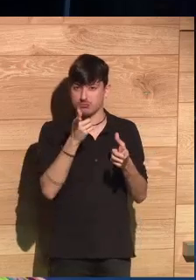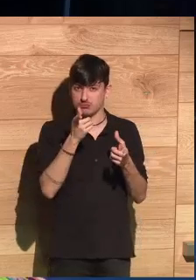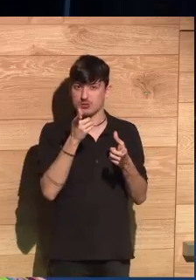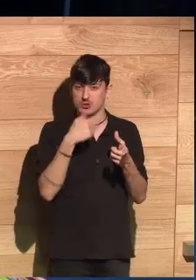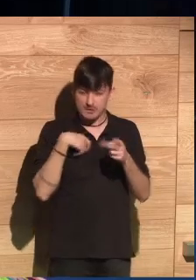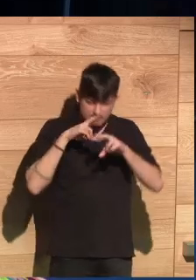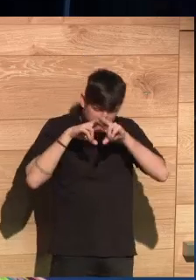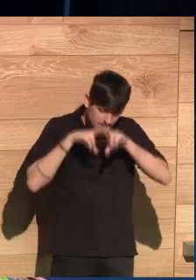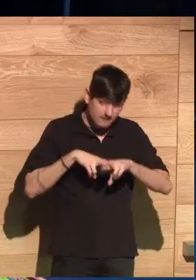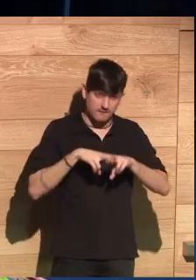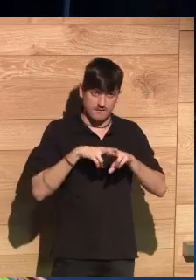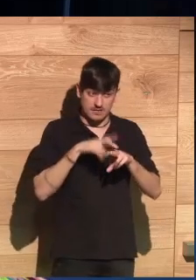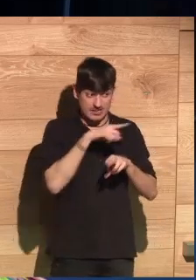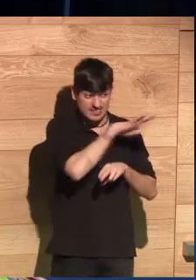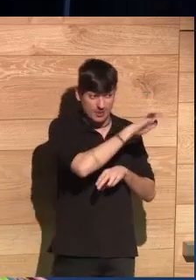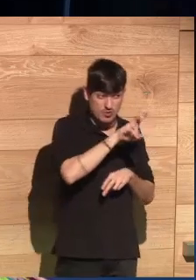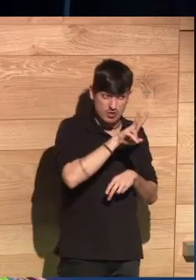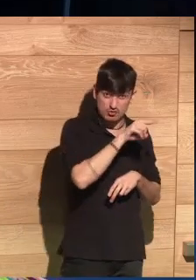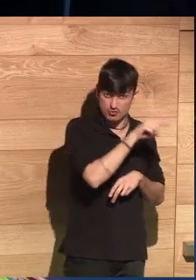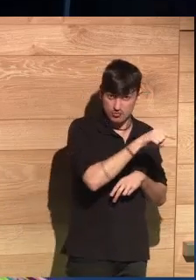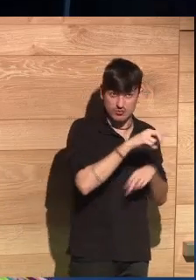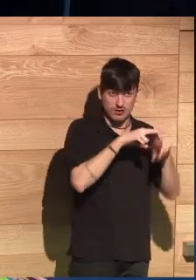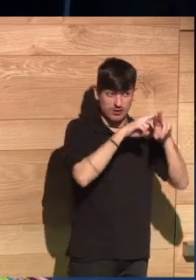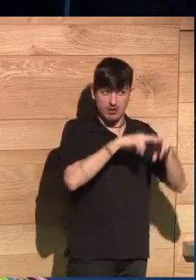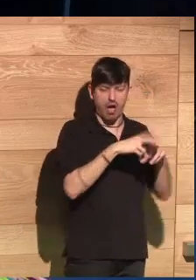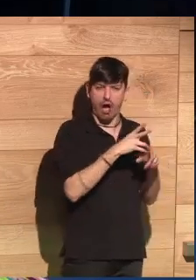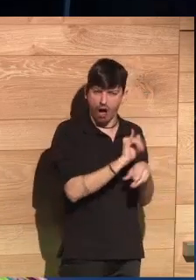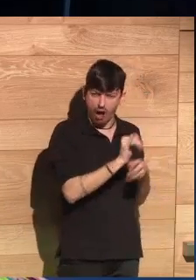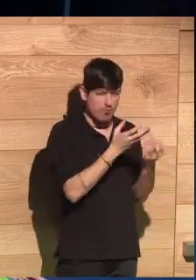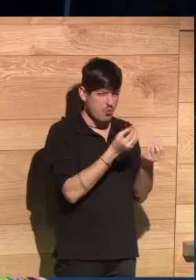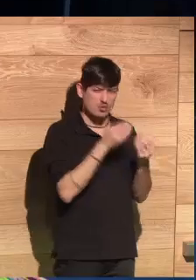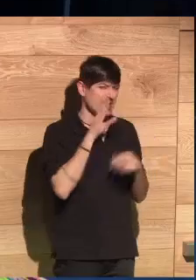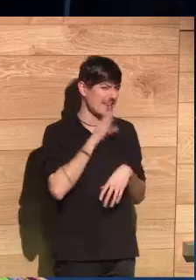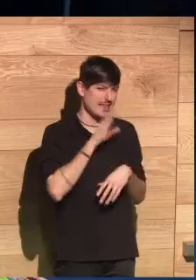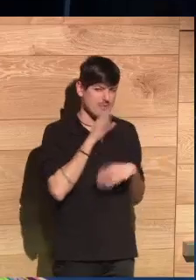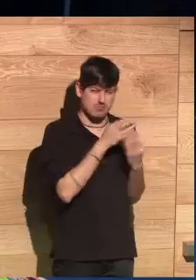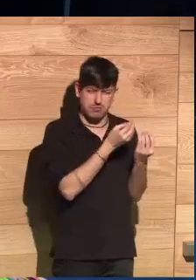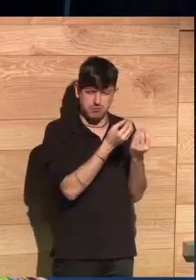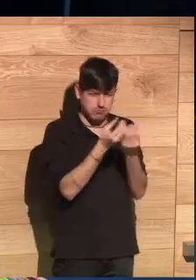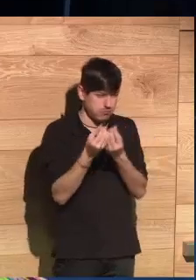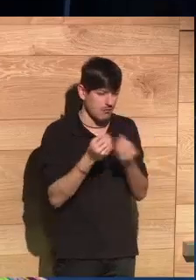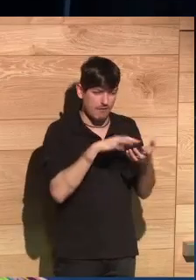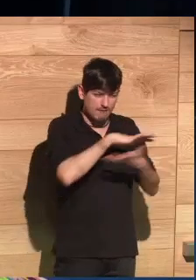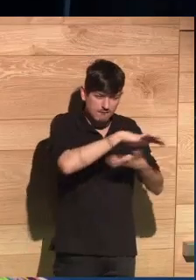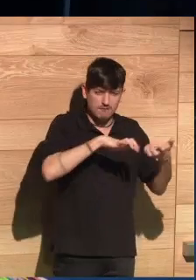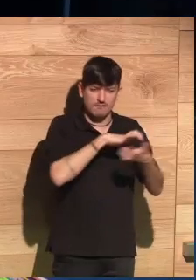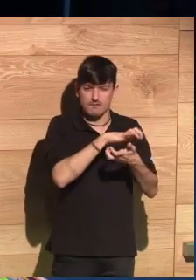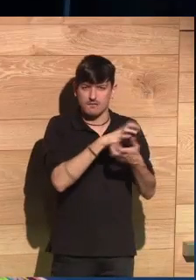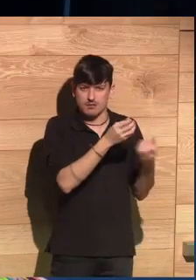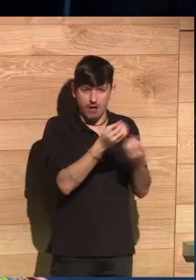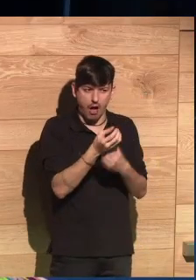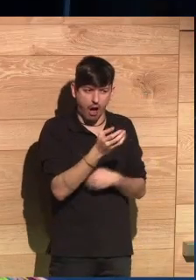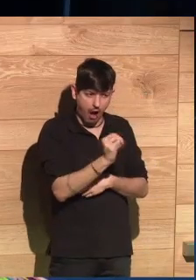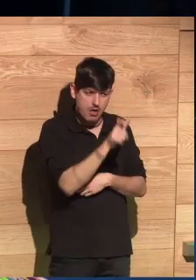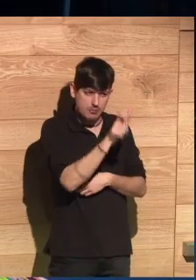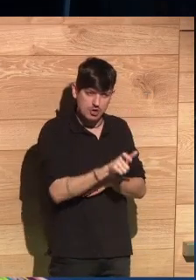he analizado en Estados Unidos suceden muchos crímenes, es un país inmenso, y hay un tipo de